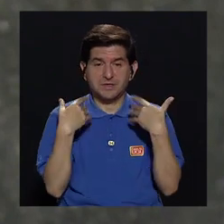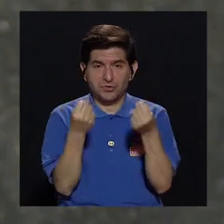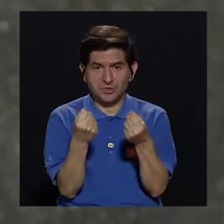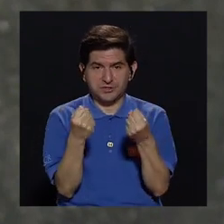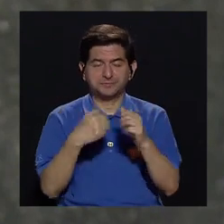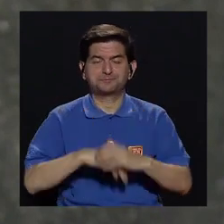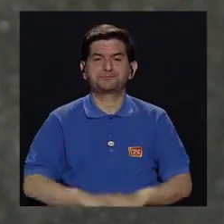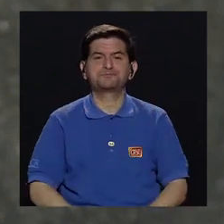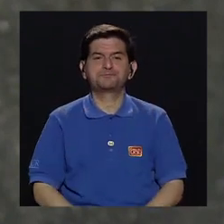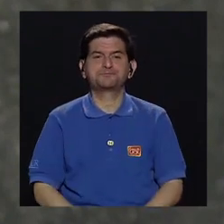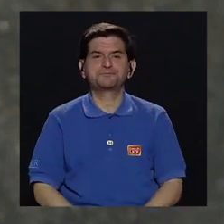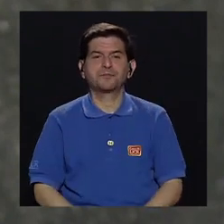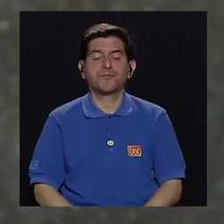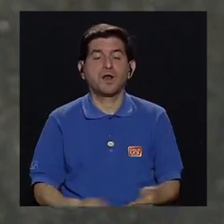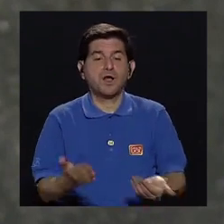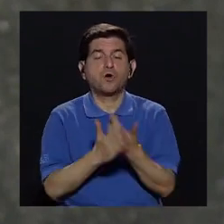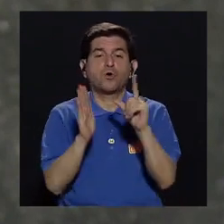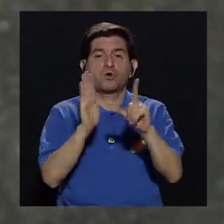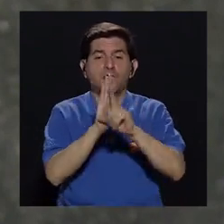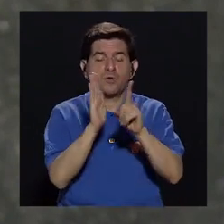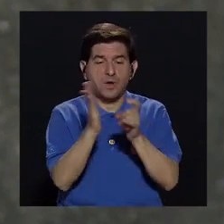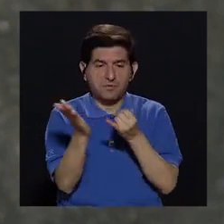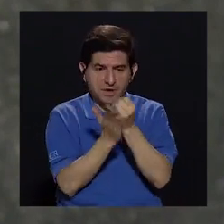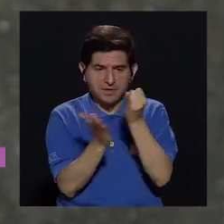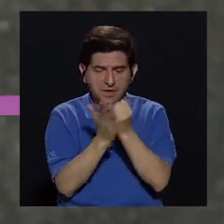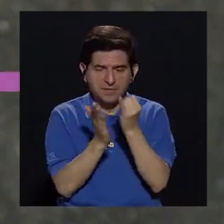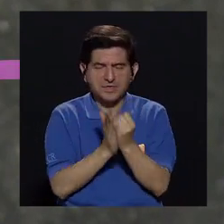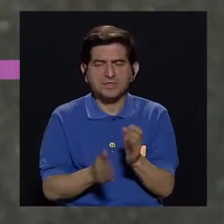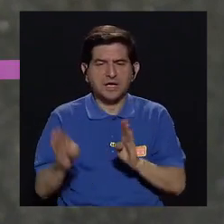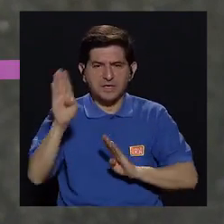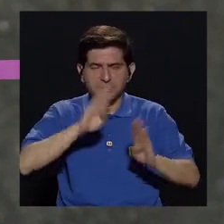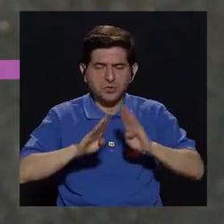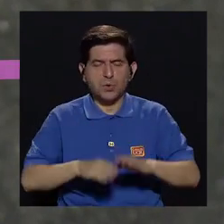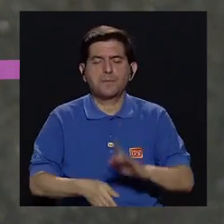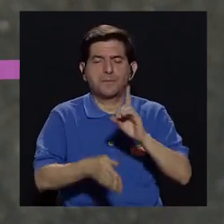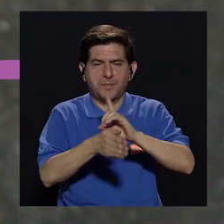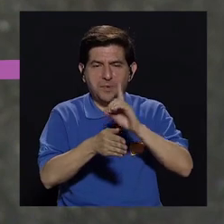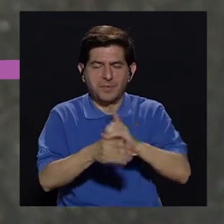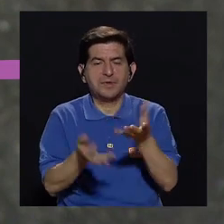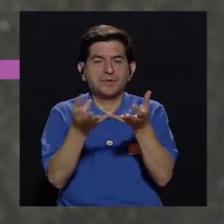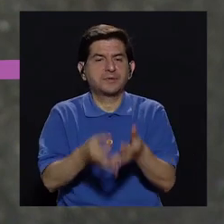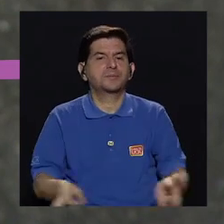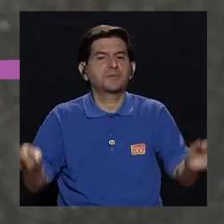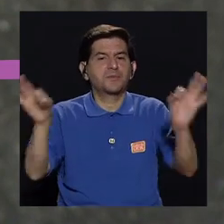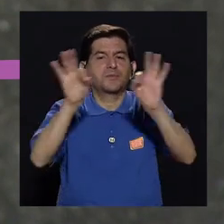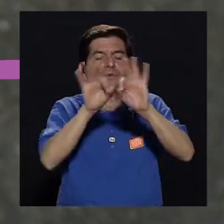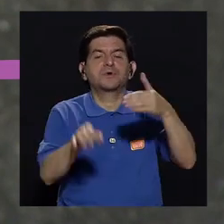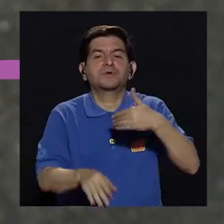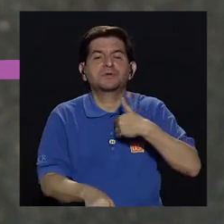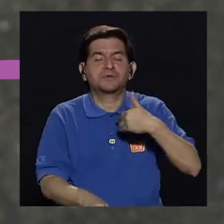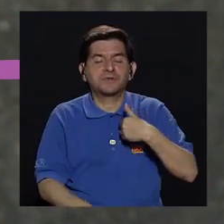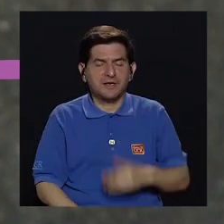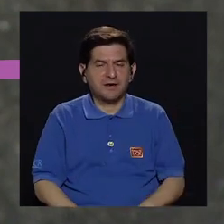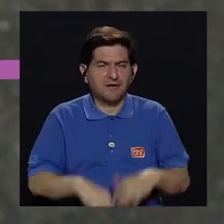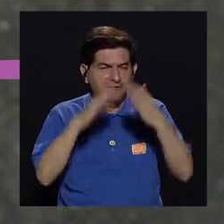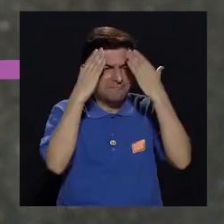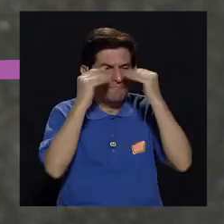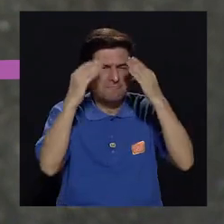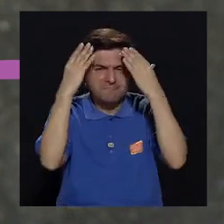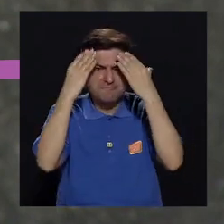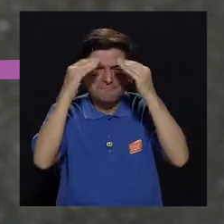salud. Recién con la nueva ley de investigación biomédica es fundamental que tengamos